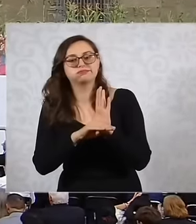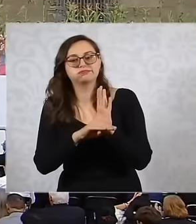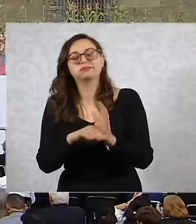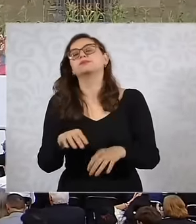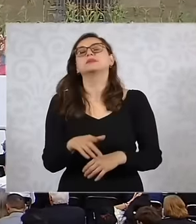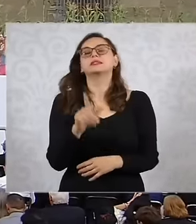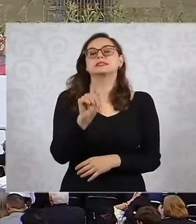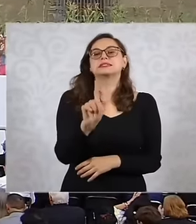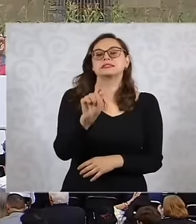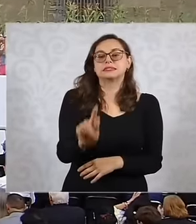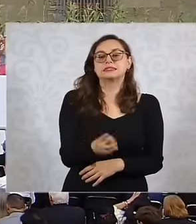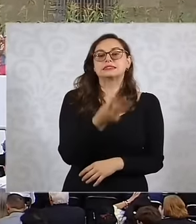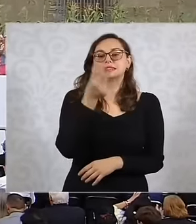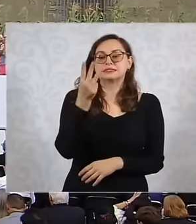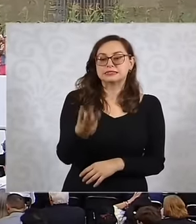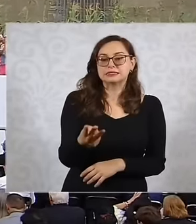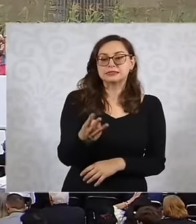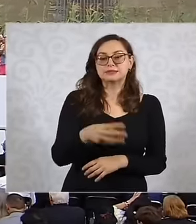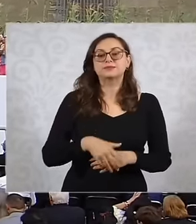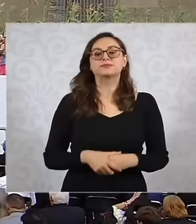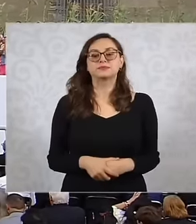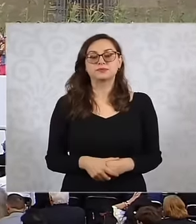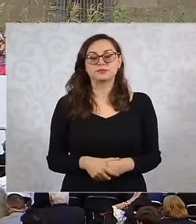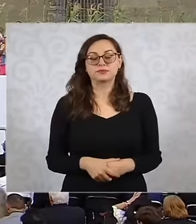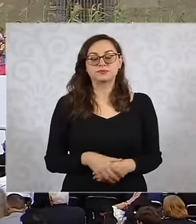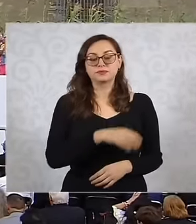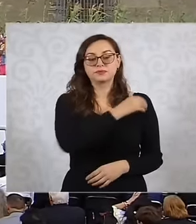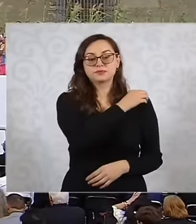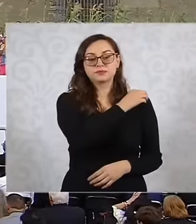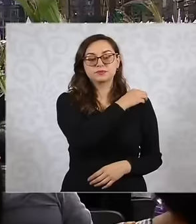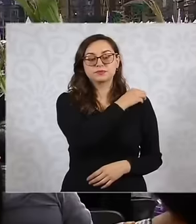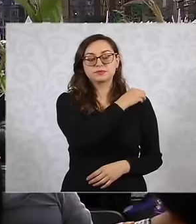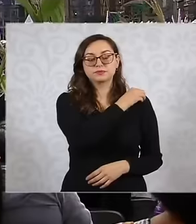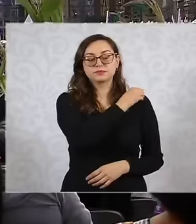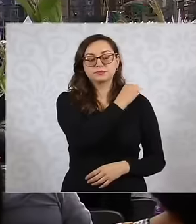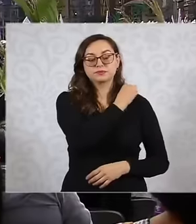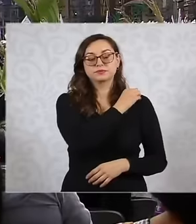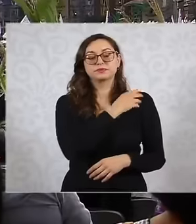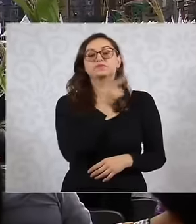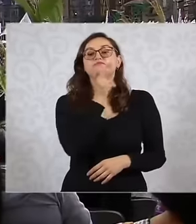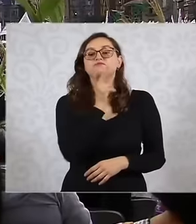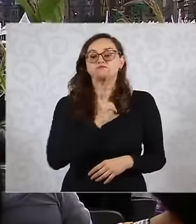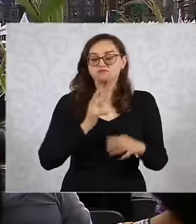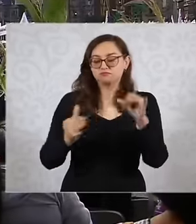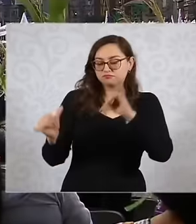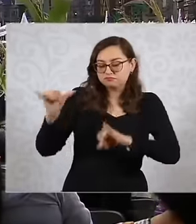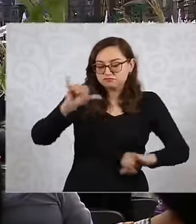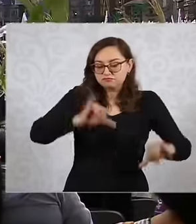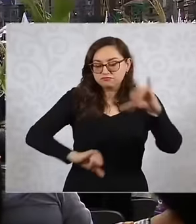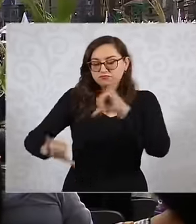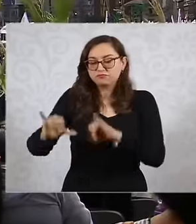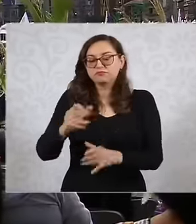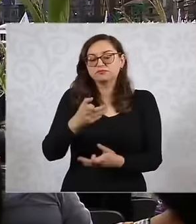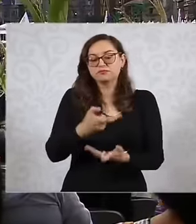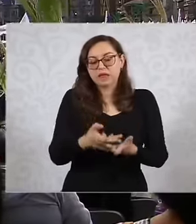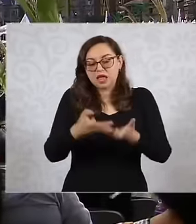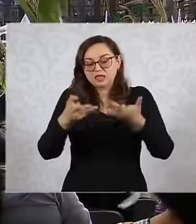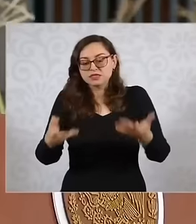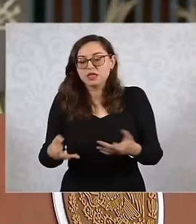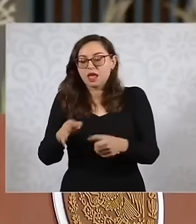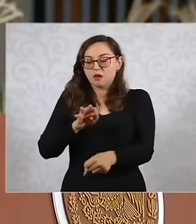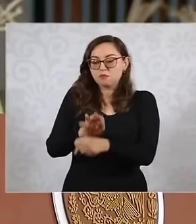73, aumentaremos la producción nacional de petroquímicos y fertilizantes.